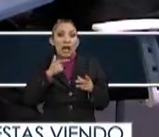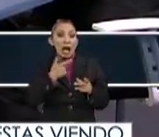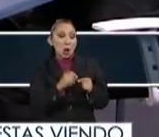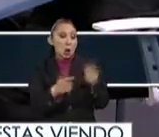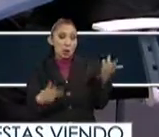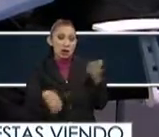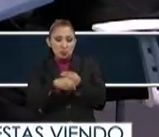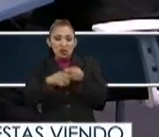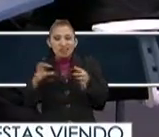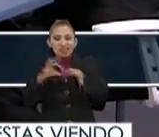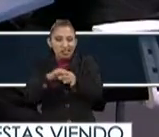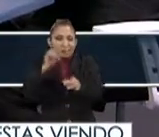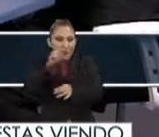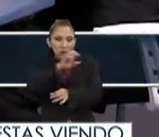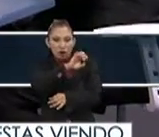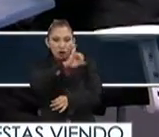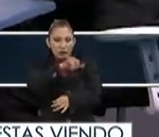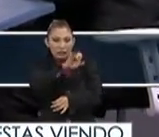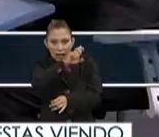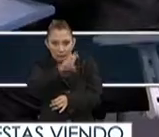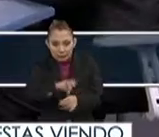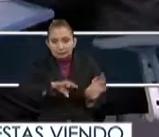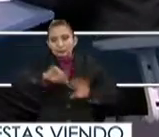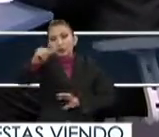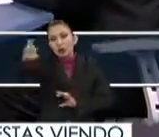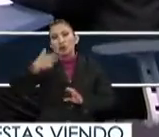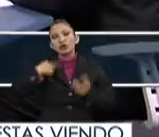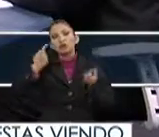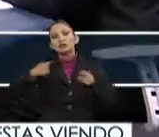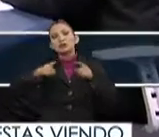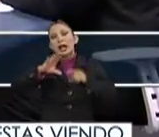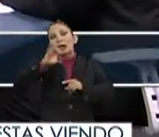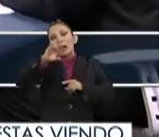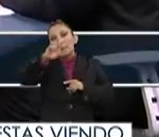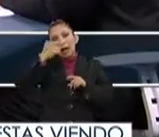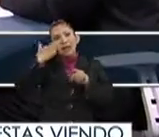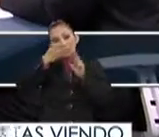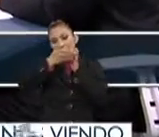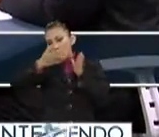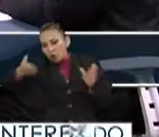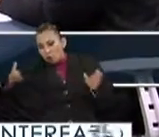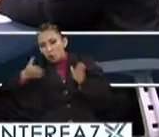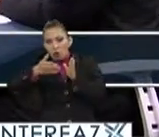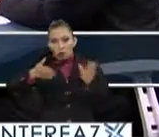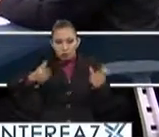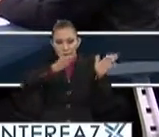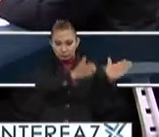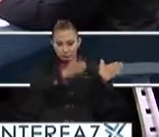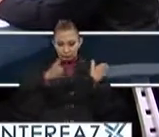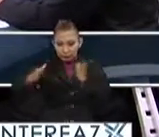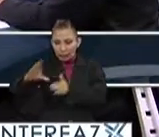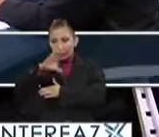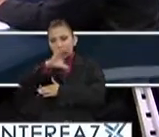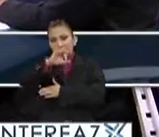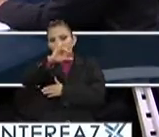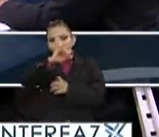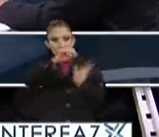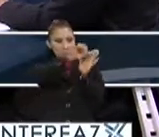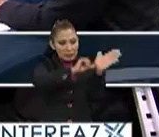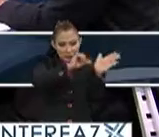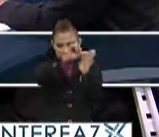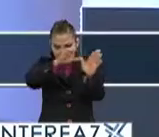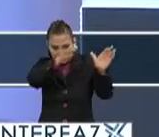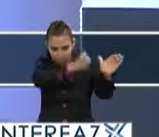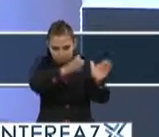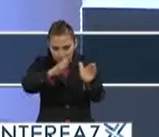¿no? que son afines al jazz. Tenemos el ciclo de música de cámara, que también es un ciclo muy importante. ¿Estos ciclos o estos meses en